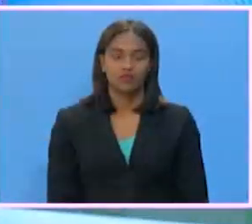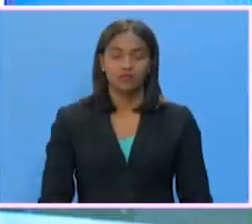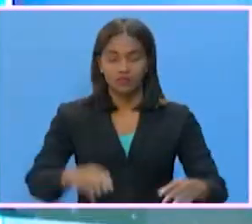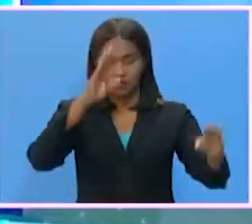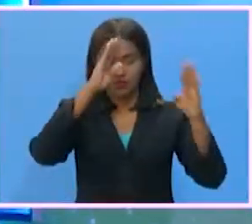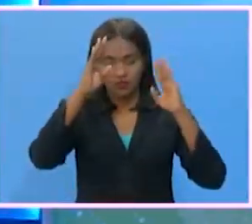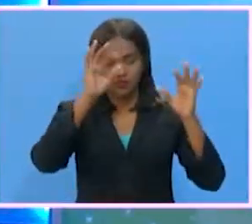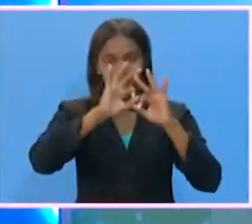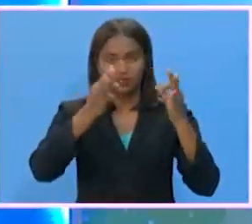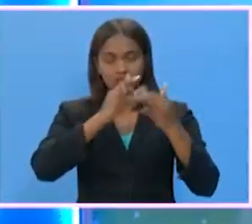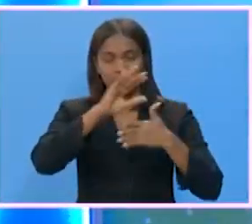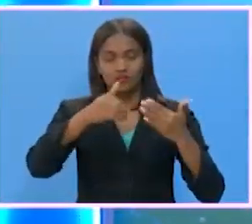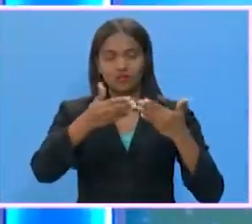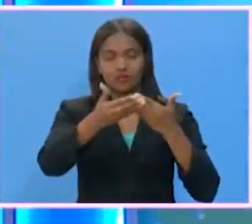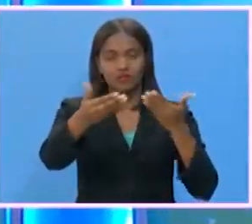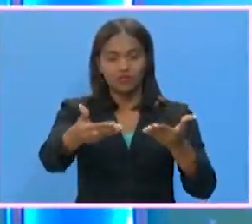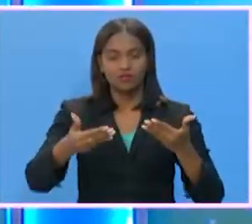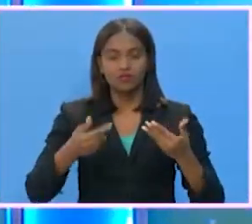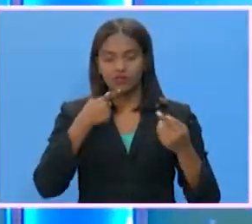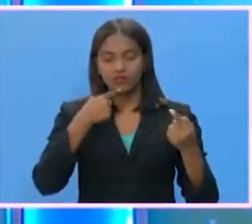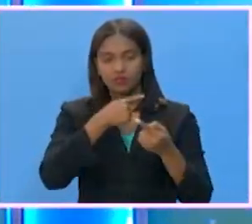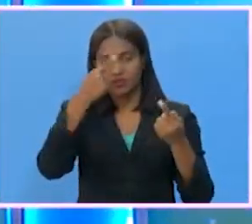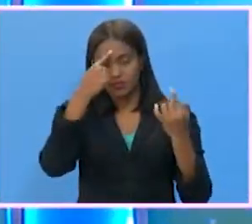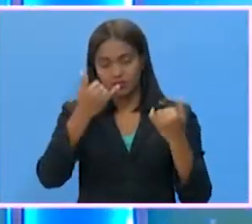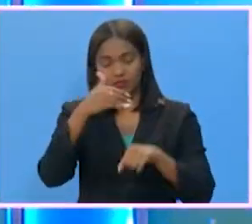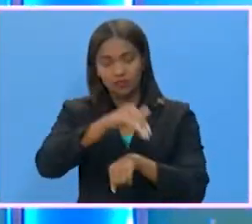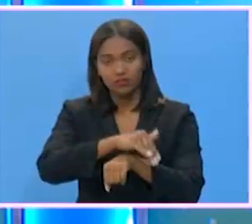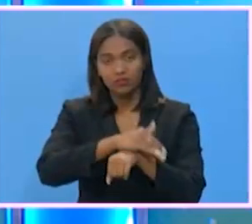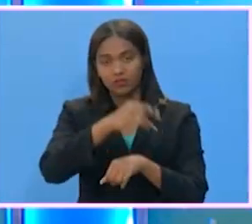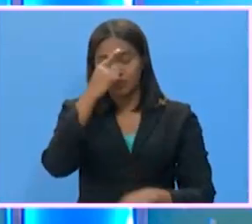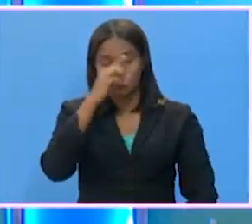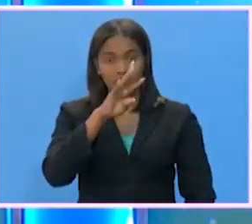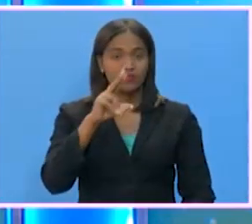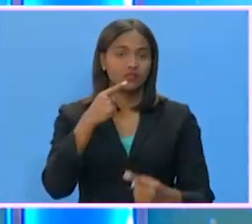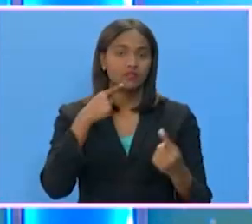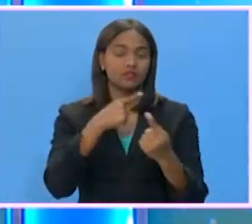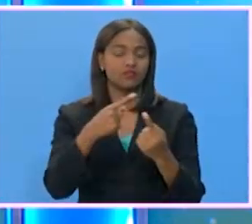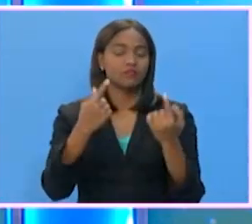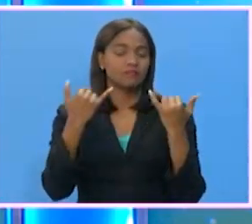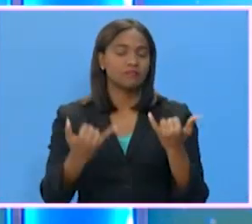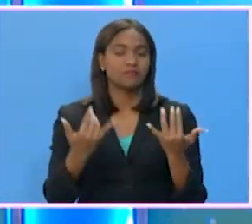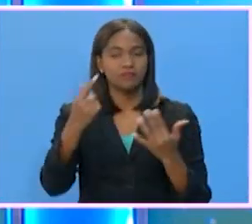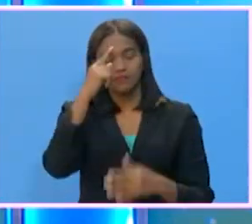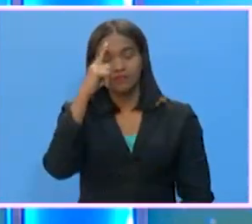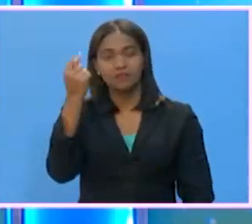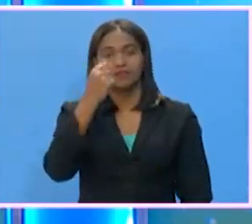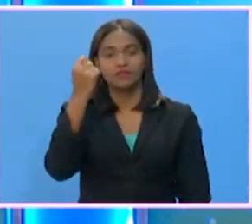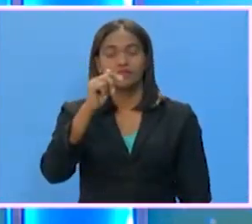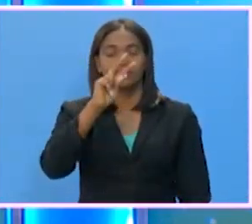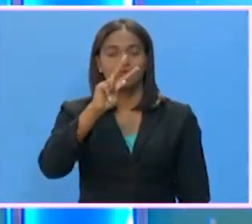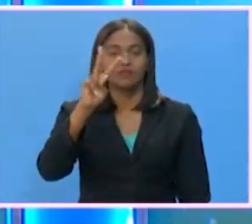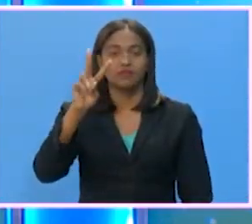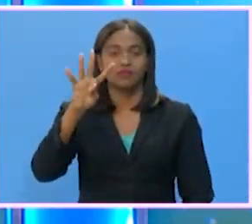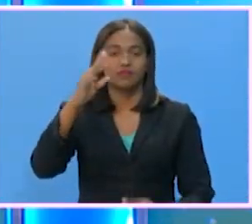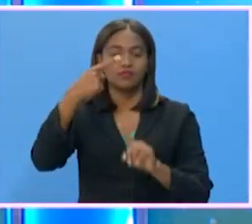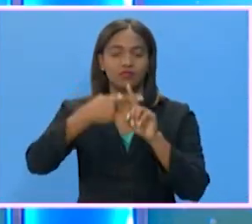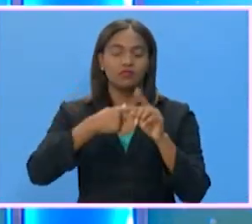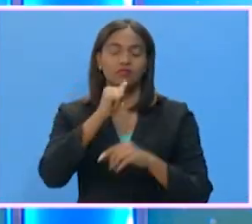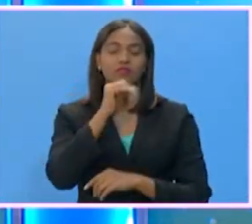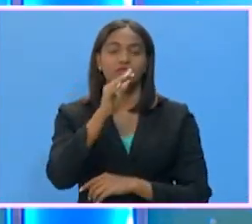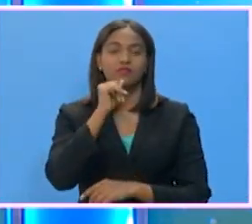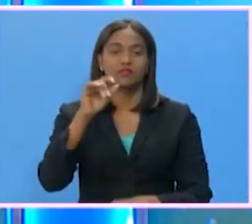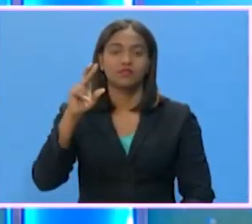Hola familia, sean todos bienvenidos a nuestra emisión estelar de 4RD Noticias correspondiente hoy martes 24 de